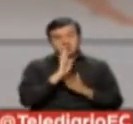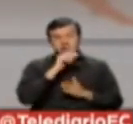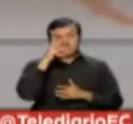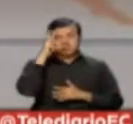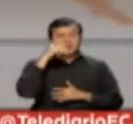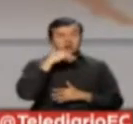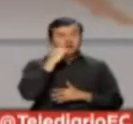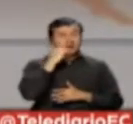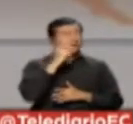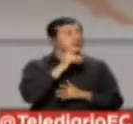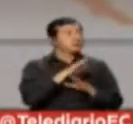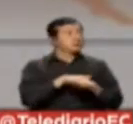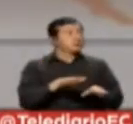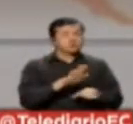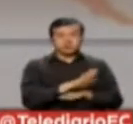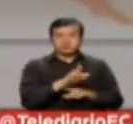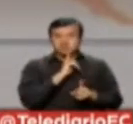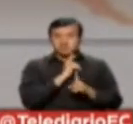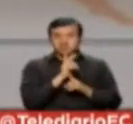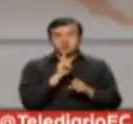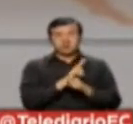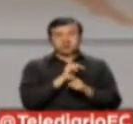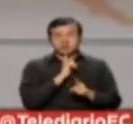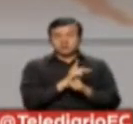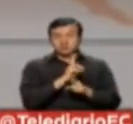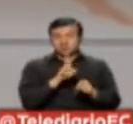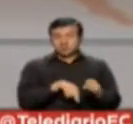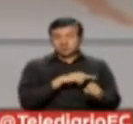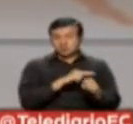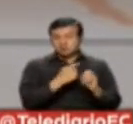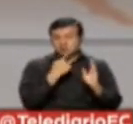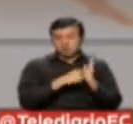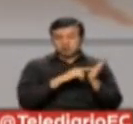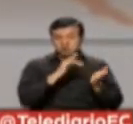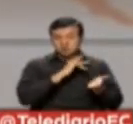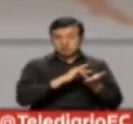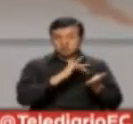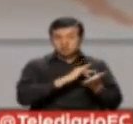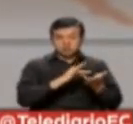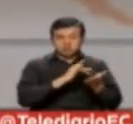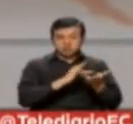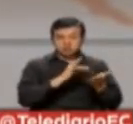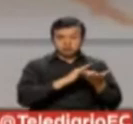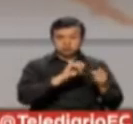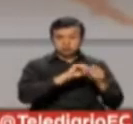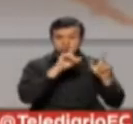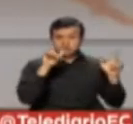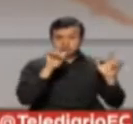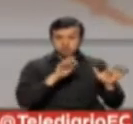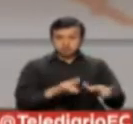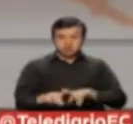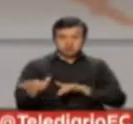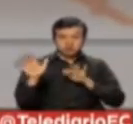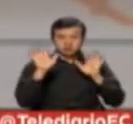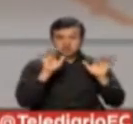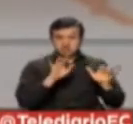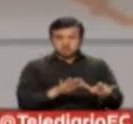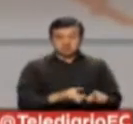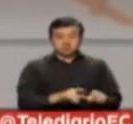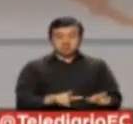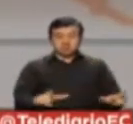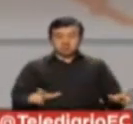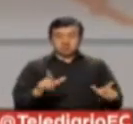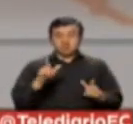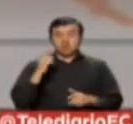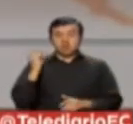docente estudiantes puedan utilizarlo de manera digital por ejemplo en una tablet y en una computadora nos en algunos casos hasta tener